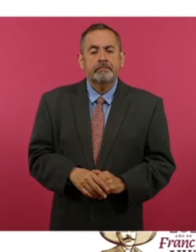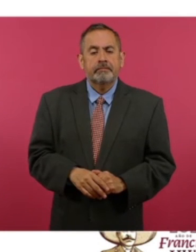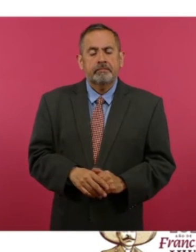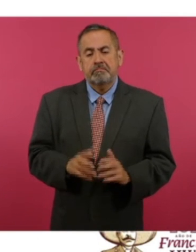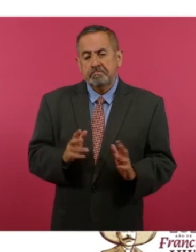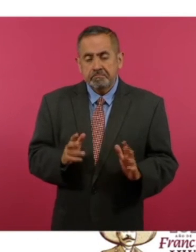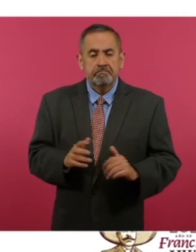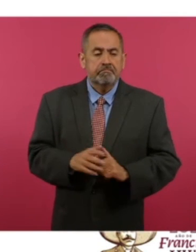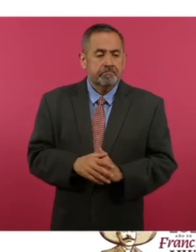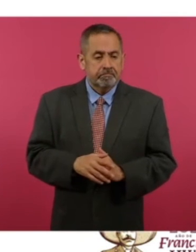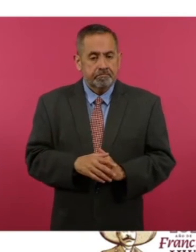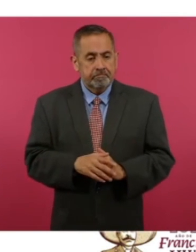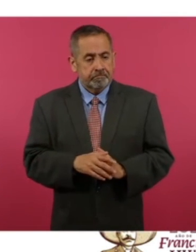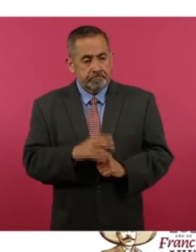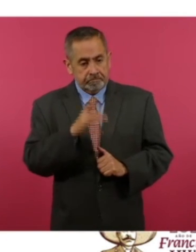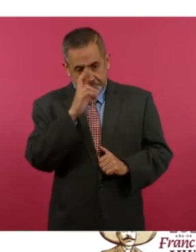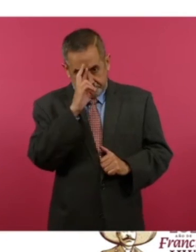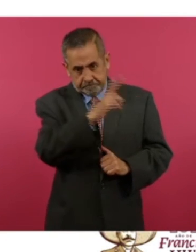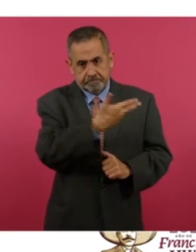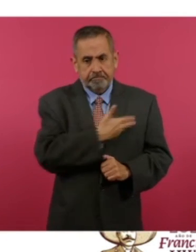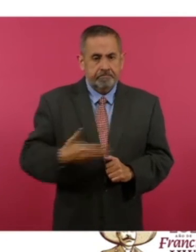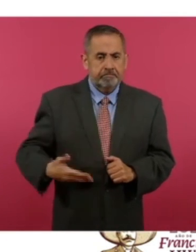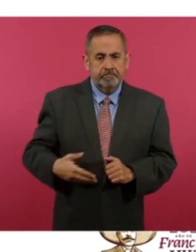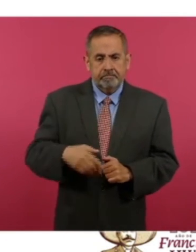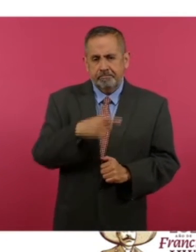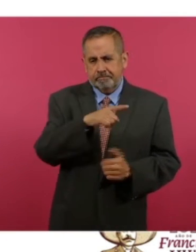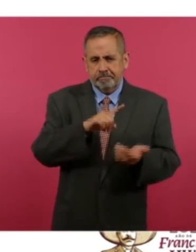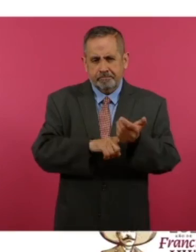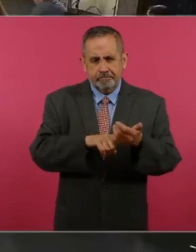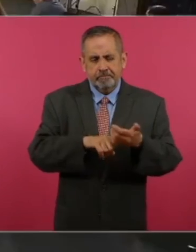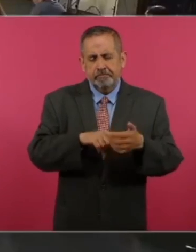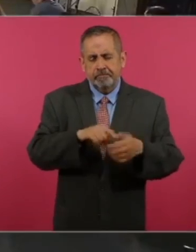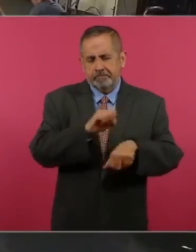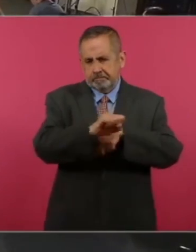respeto mucho al presidente Bukele, y